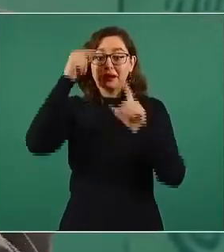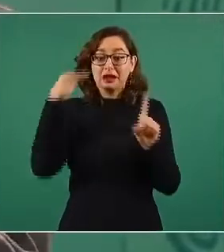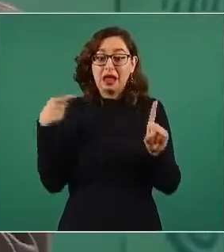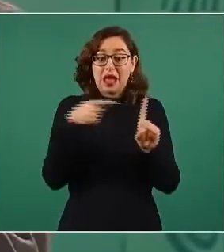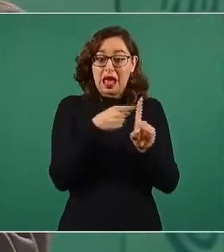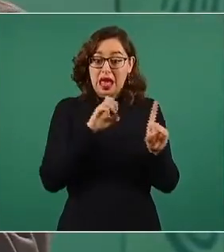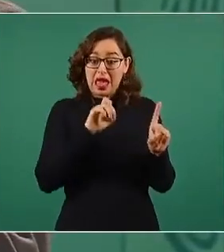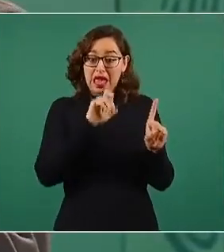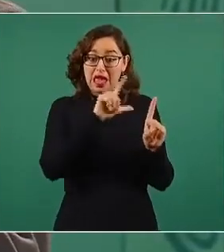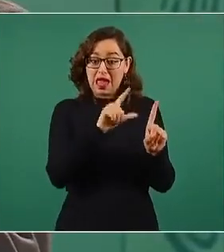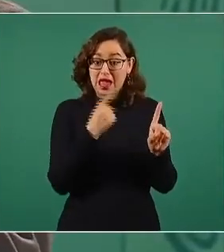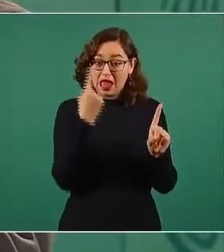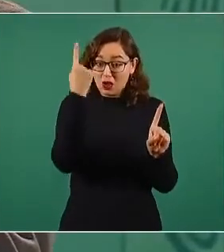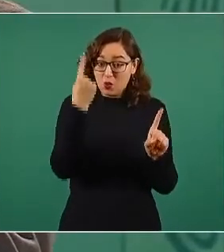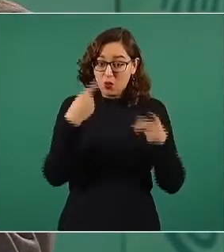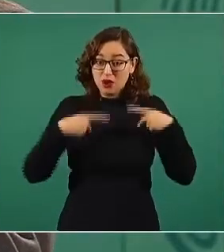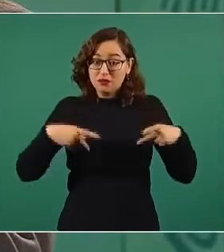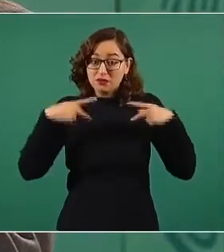él.